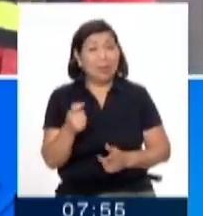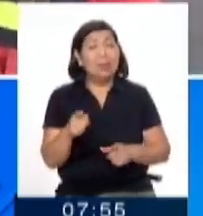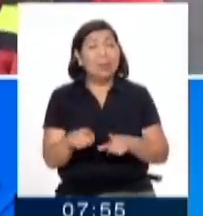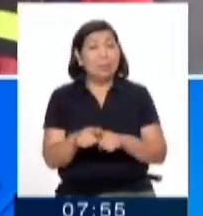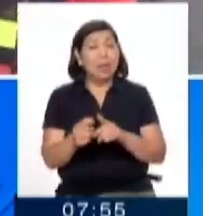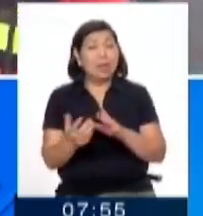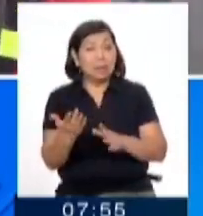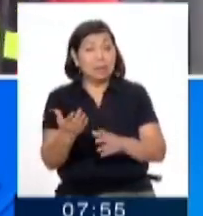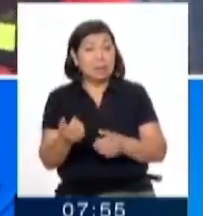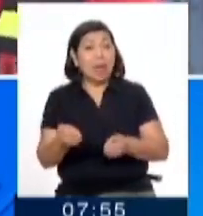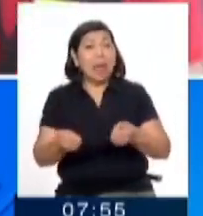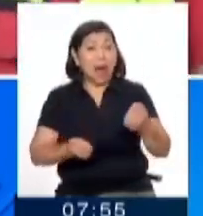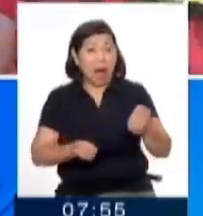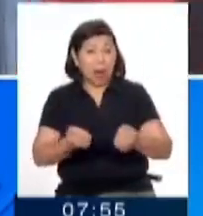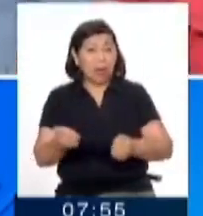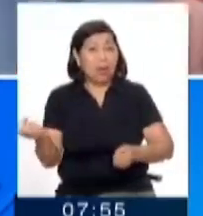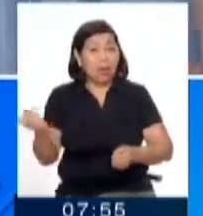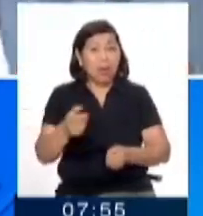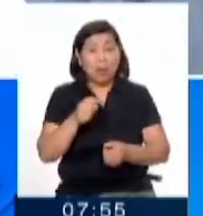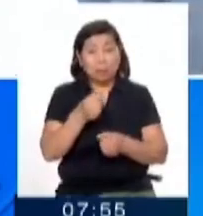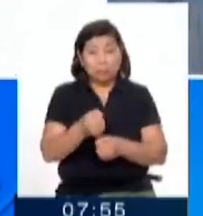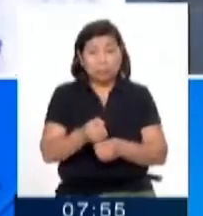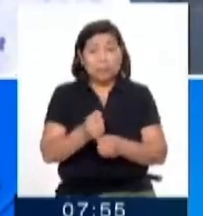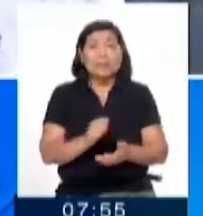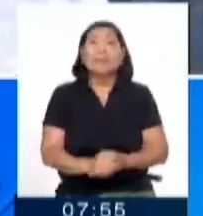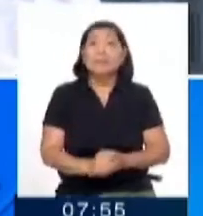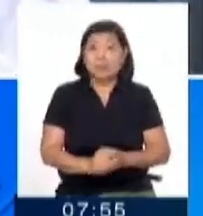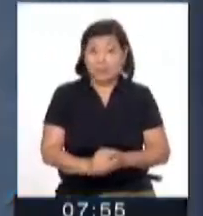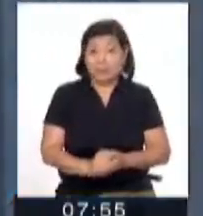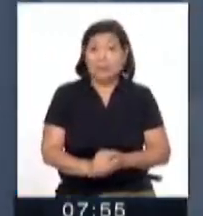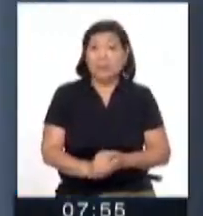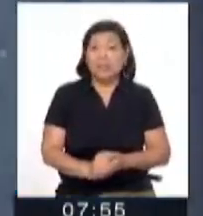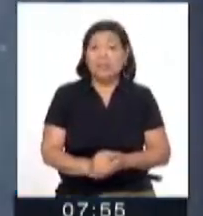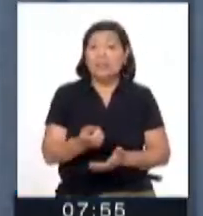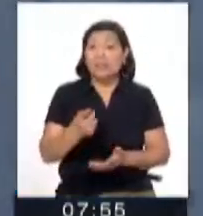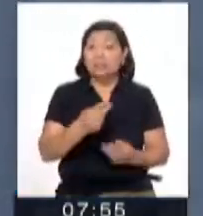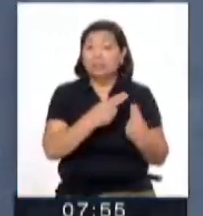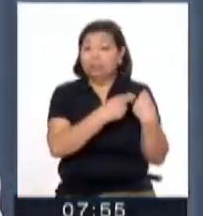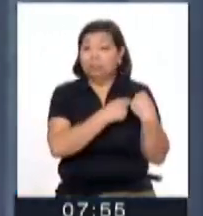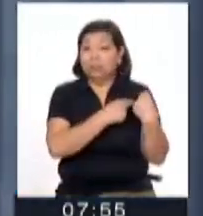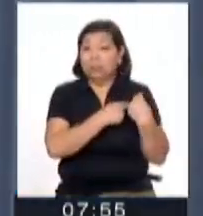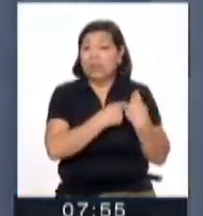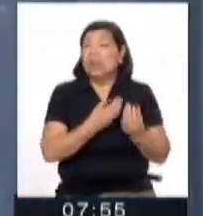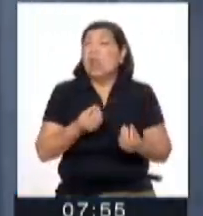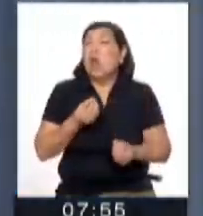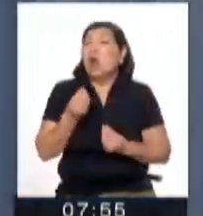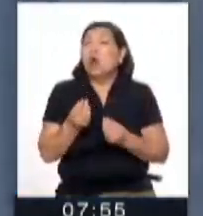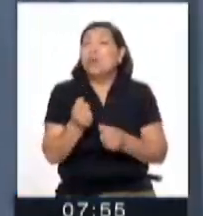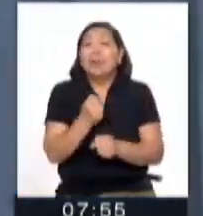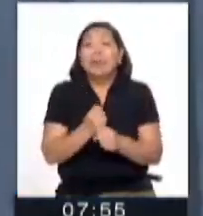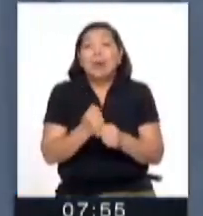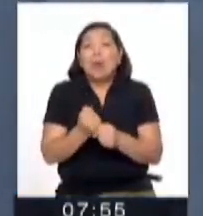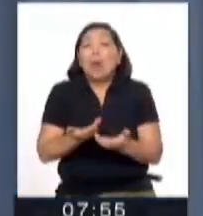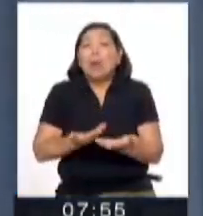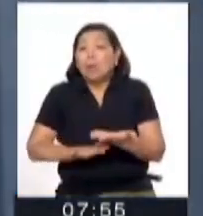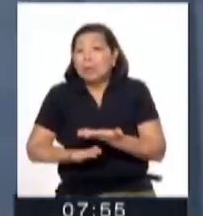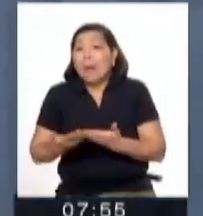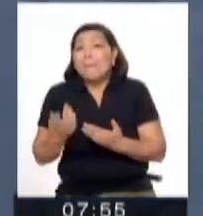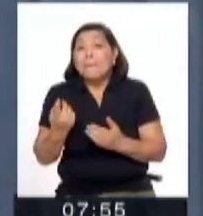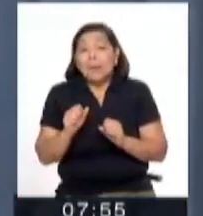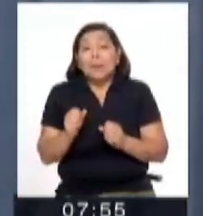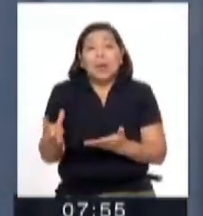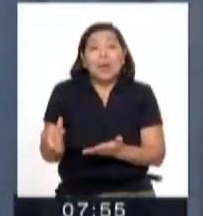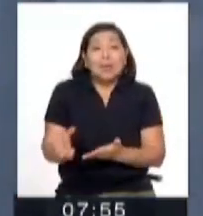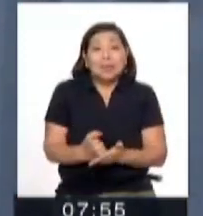bomberos. Muchas gracias, comandante. Fue el comandante Jorge Canal de los bomberos quien nos explicó todo el trabajo que se ha desplegado para